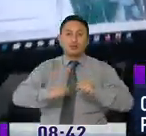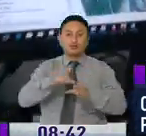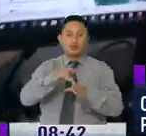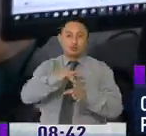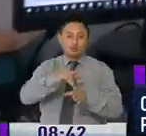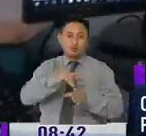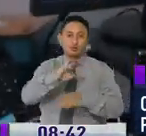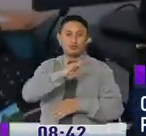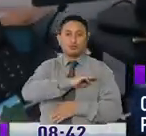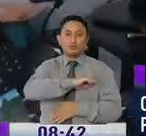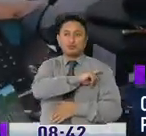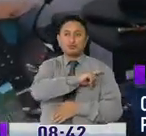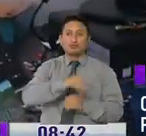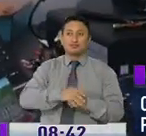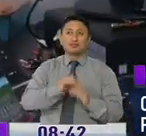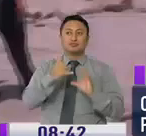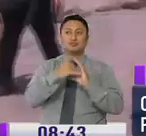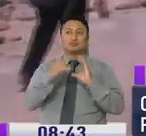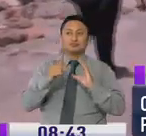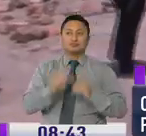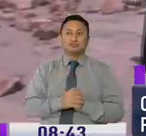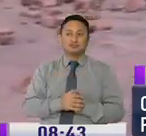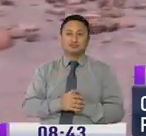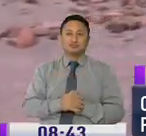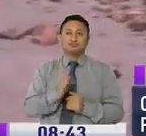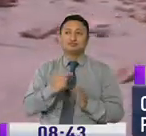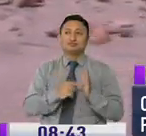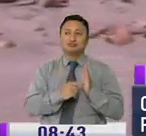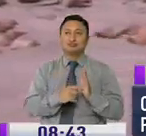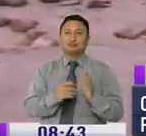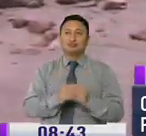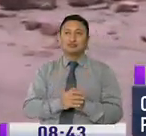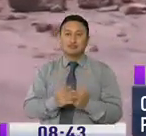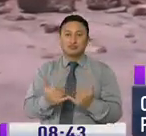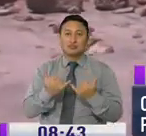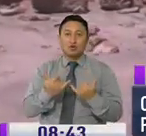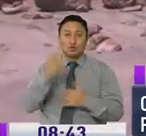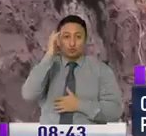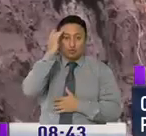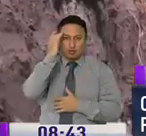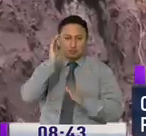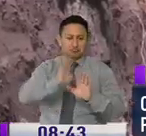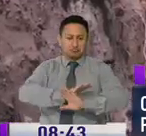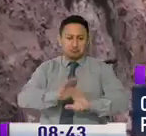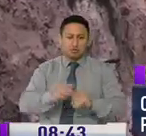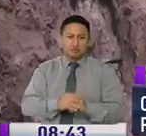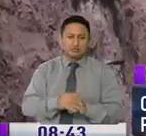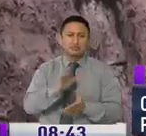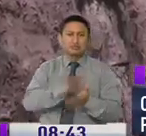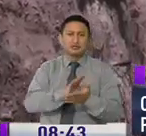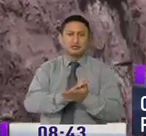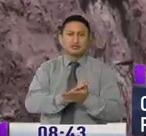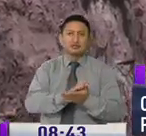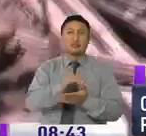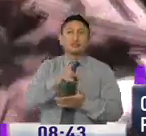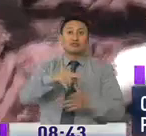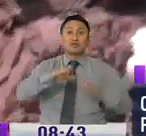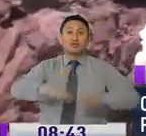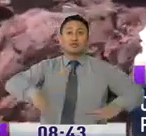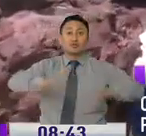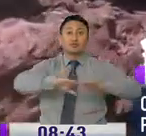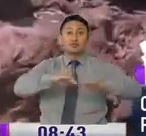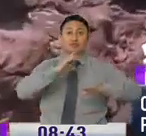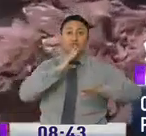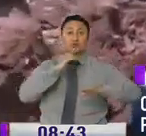Riesgos del municipio del Cantón Santa Elena manifestó que no debe existir preocupación debido a que la estructura donde se asienta